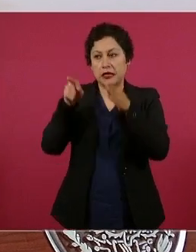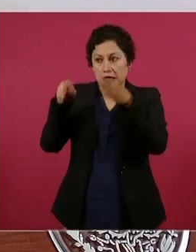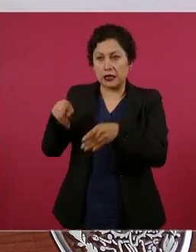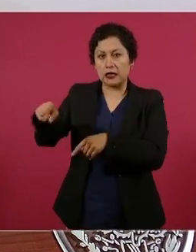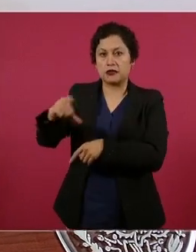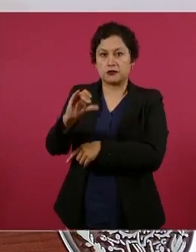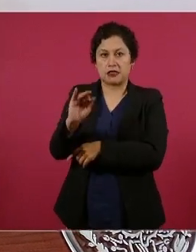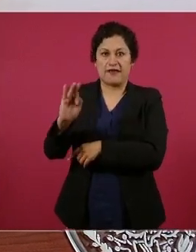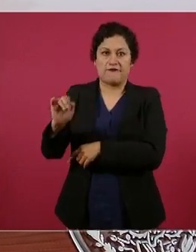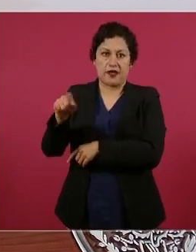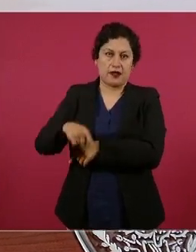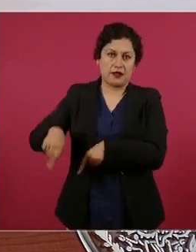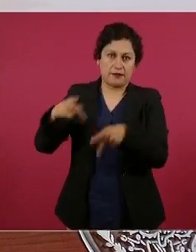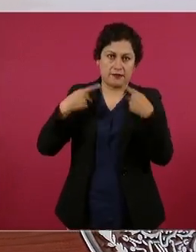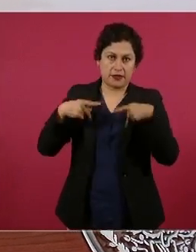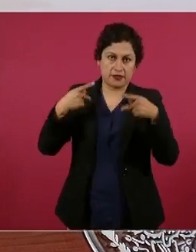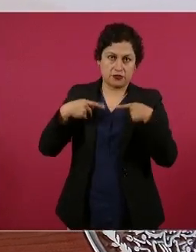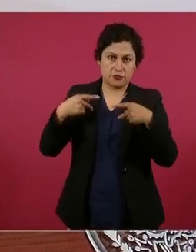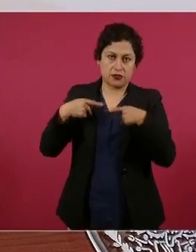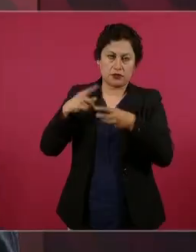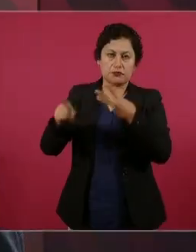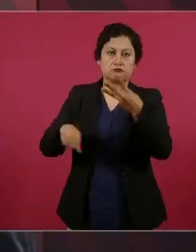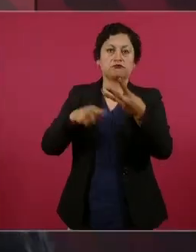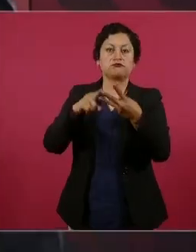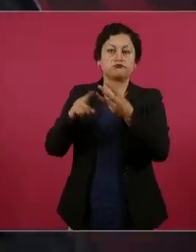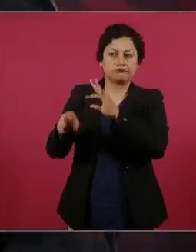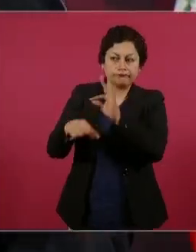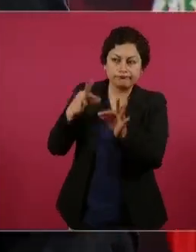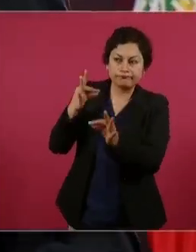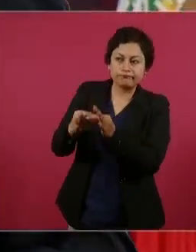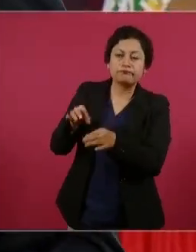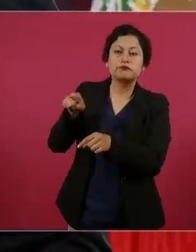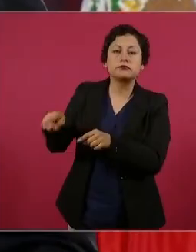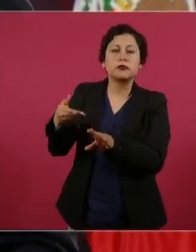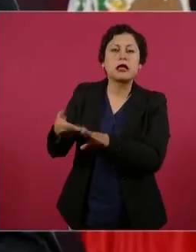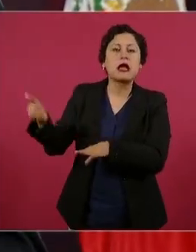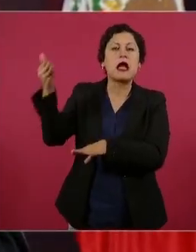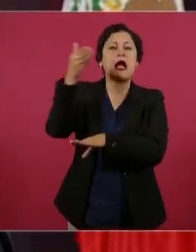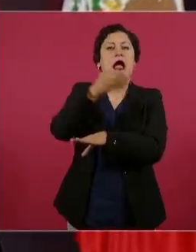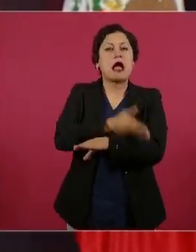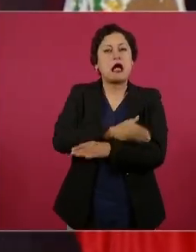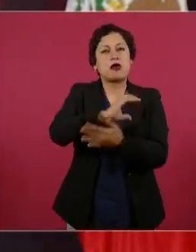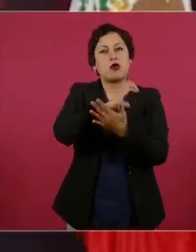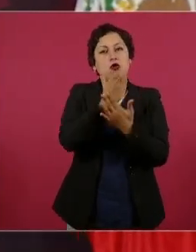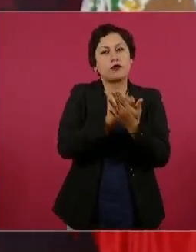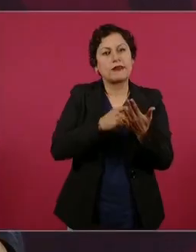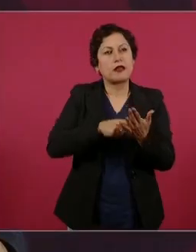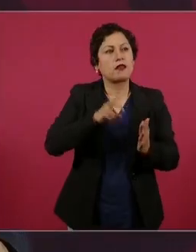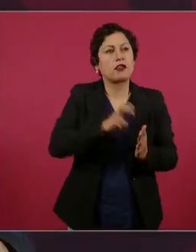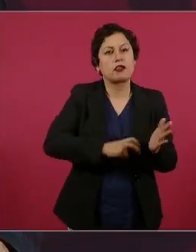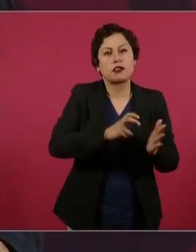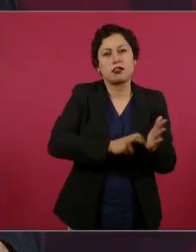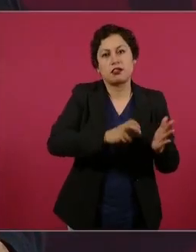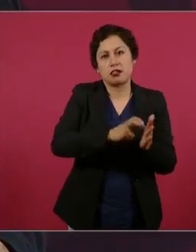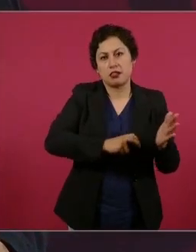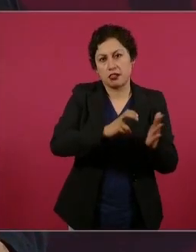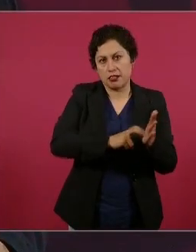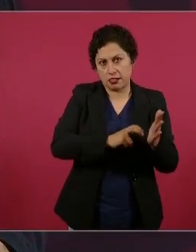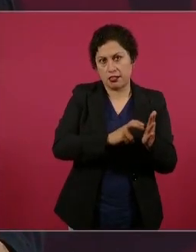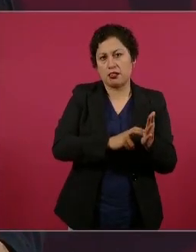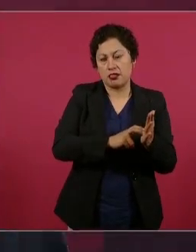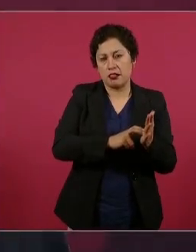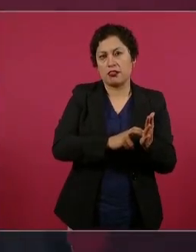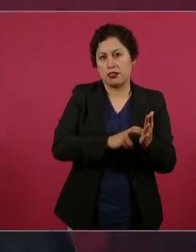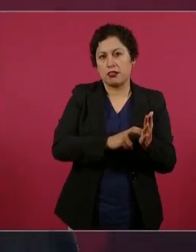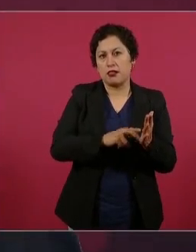electricistas, es que les habían modificado su contrato colectivo y les habían aumentado